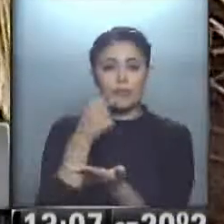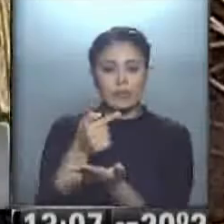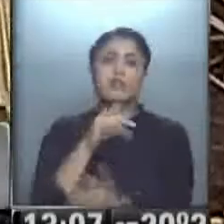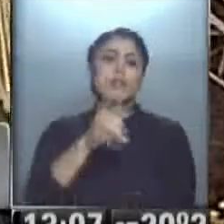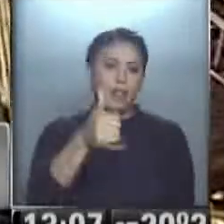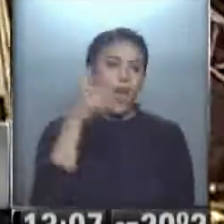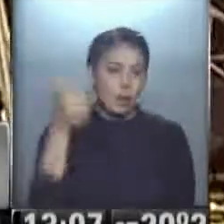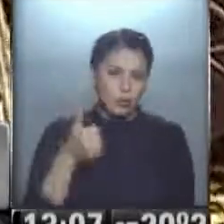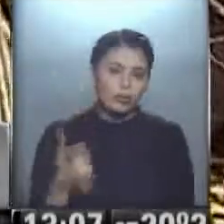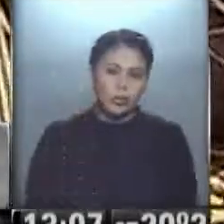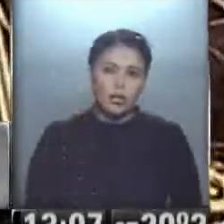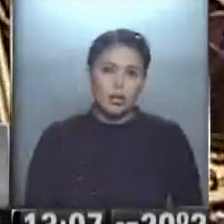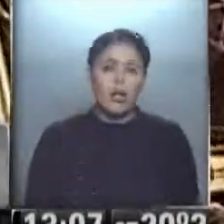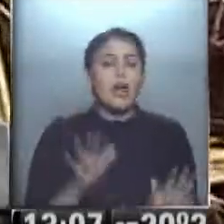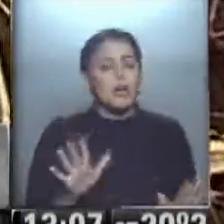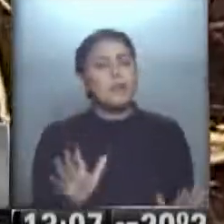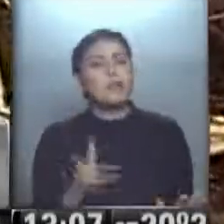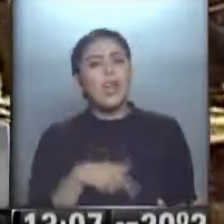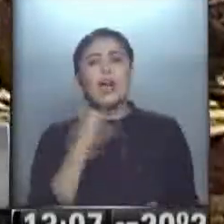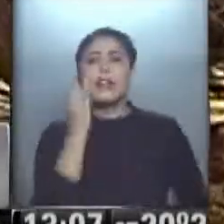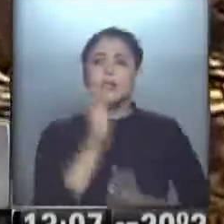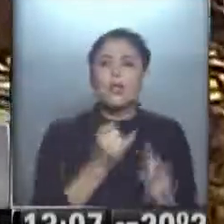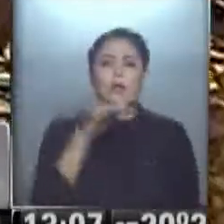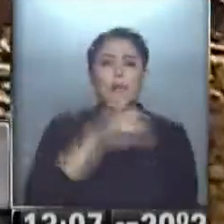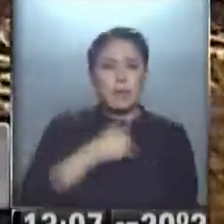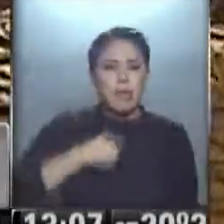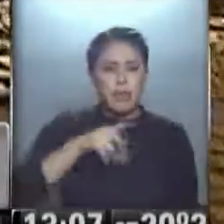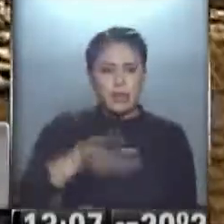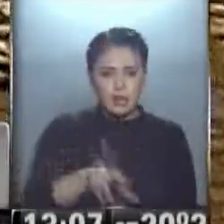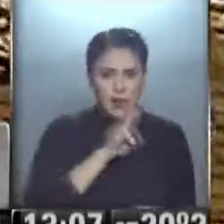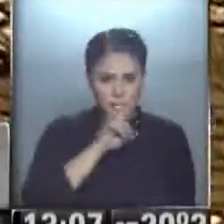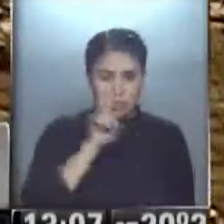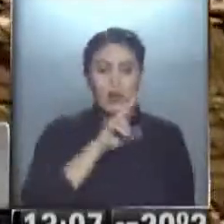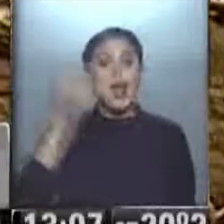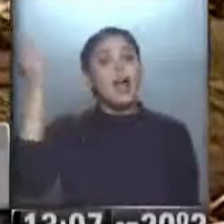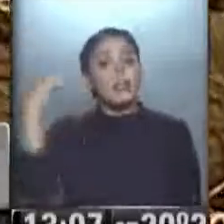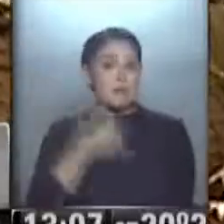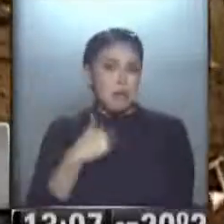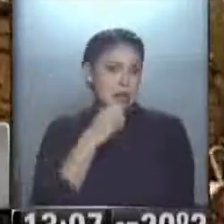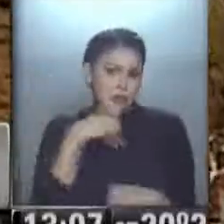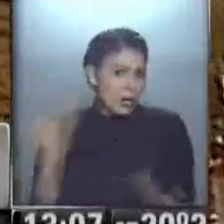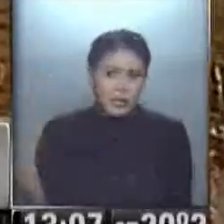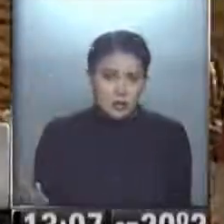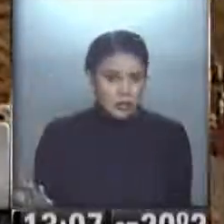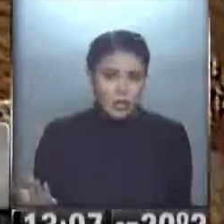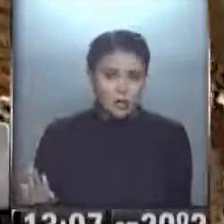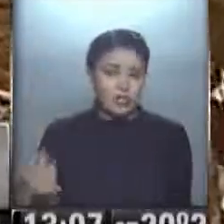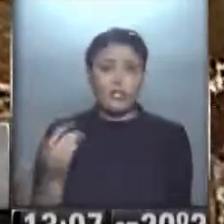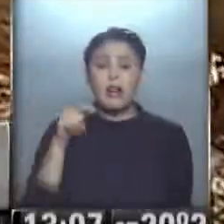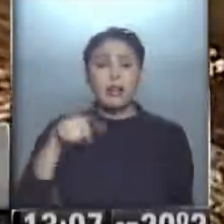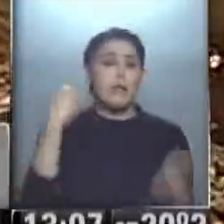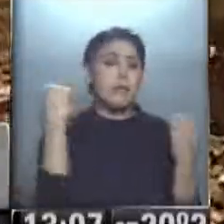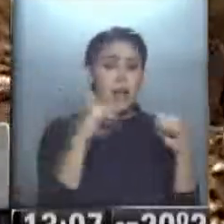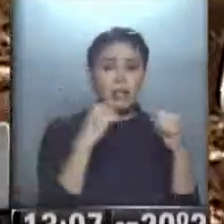Totalmente, Agustina. A ver, hablamos de Mumi, la mamá de Nazarena. Hasta ayer una mamá cualquiera que estaba